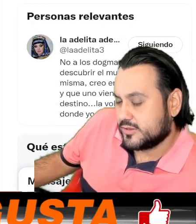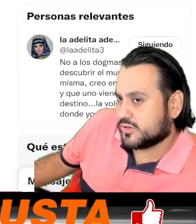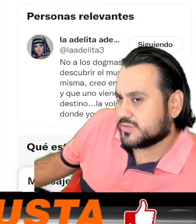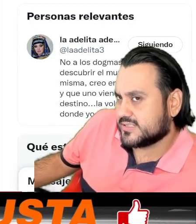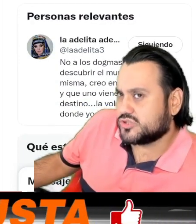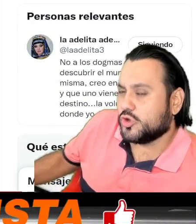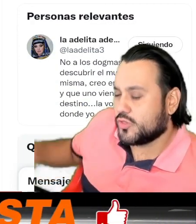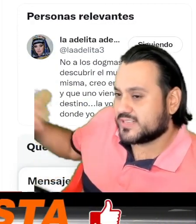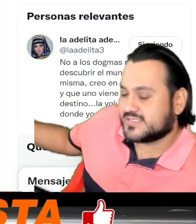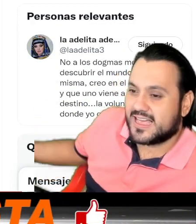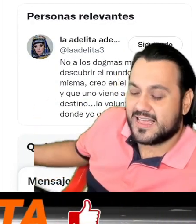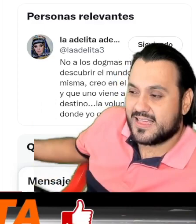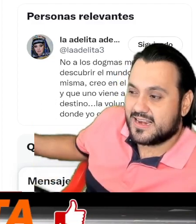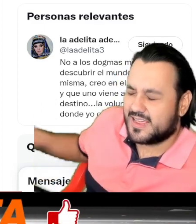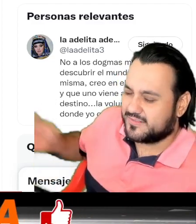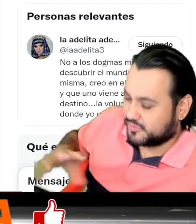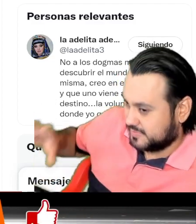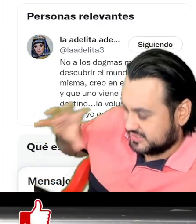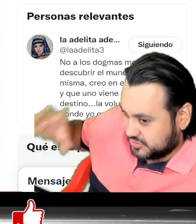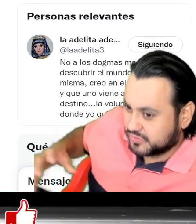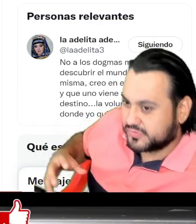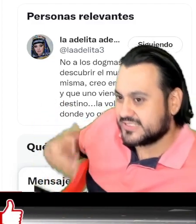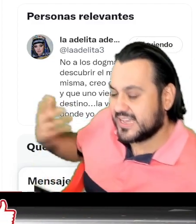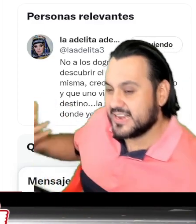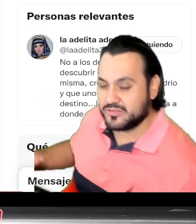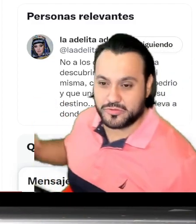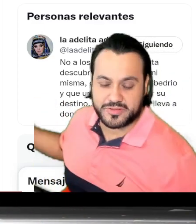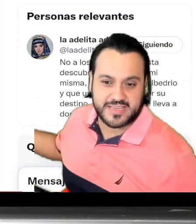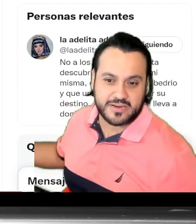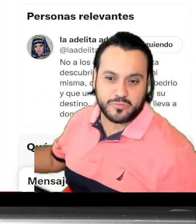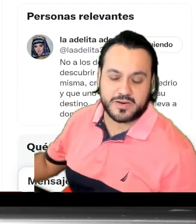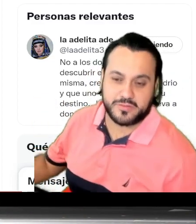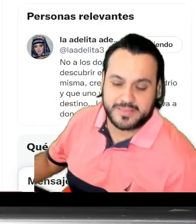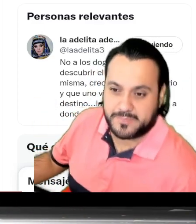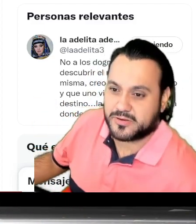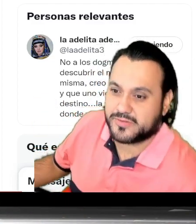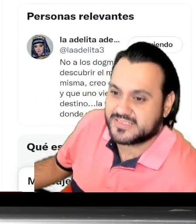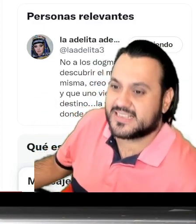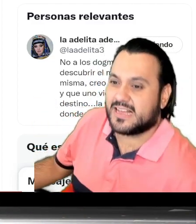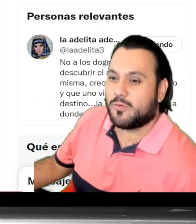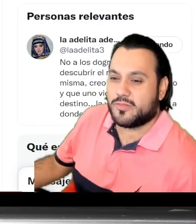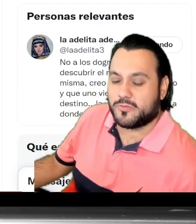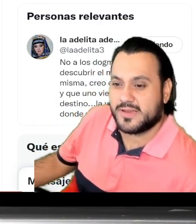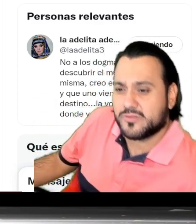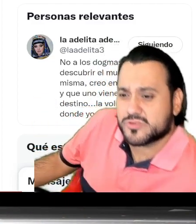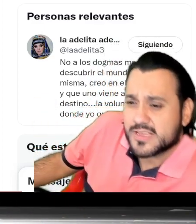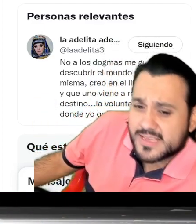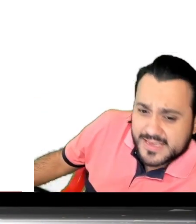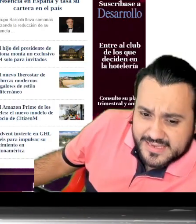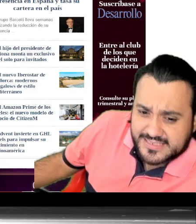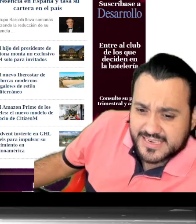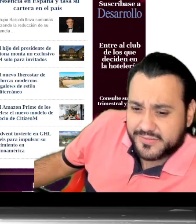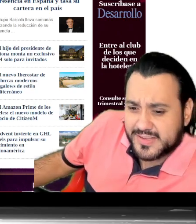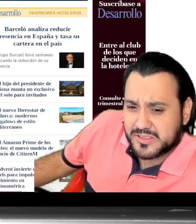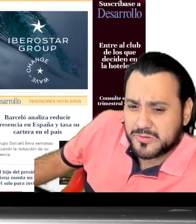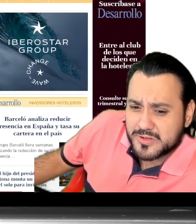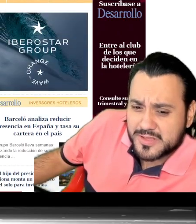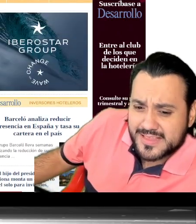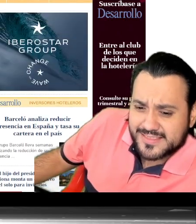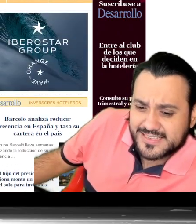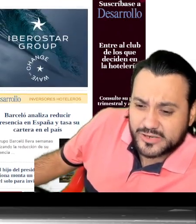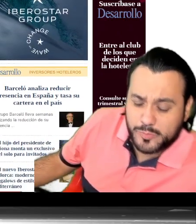entonces dónde está la información oficial donde hay alguna nota periodística cuando menos y si en efecto